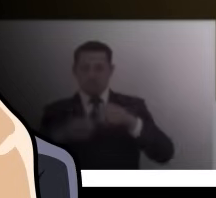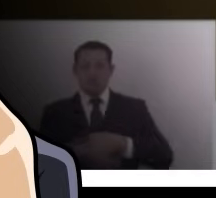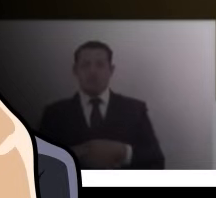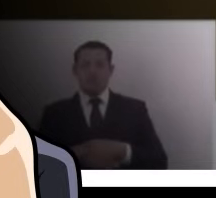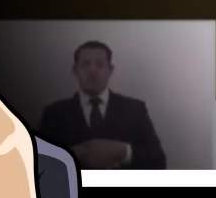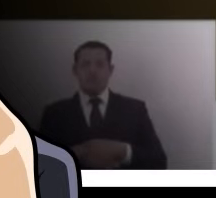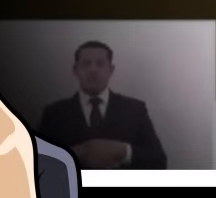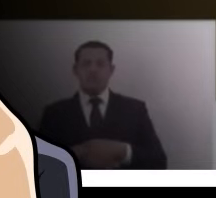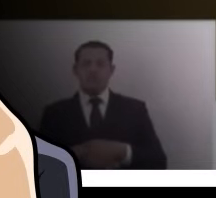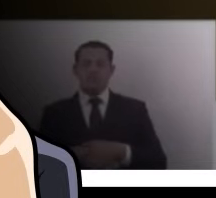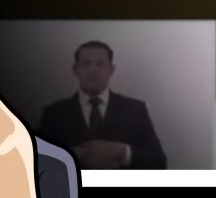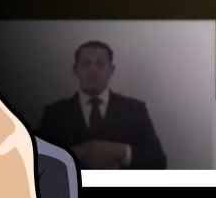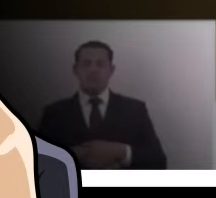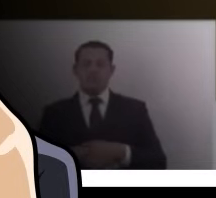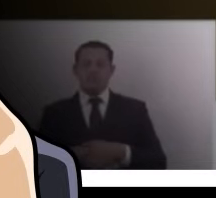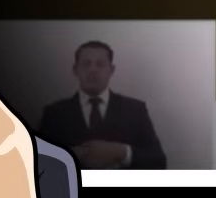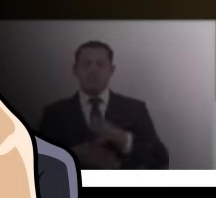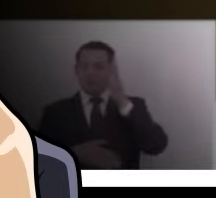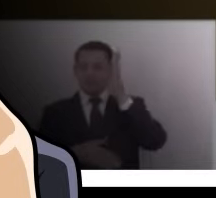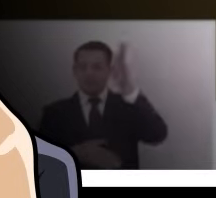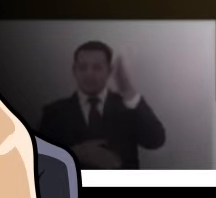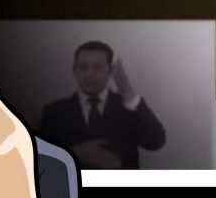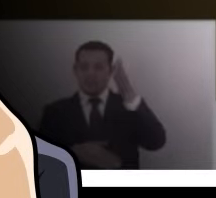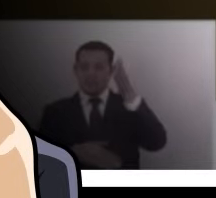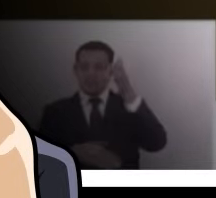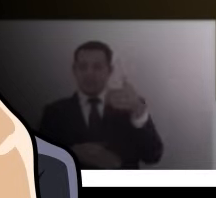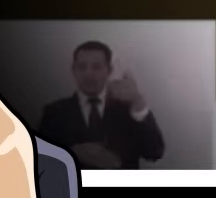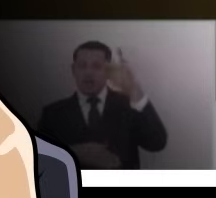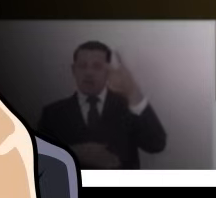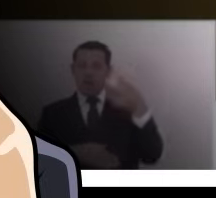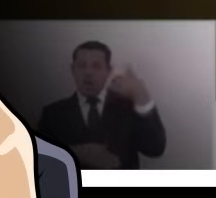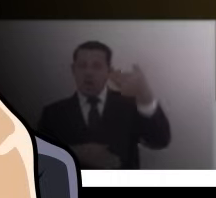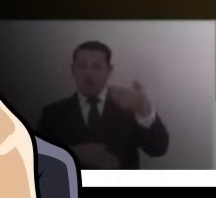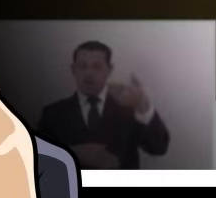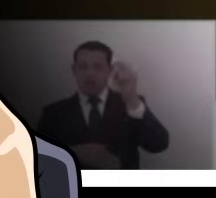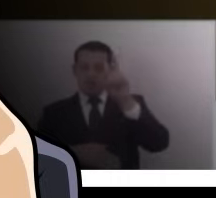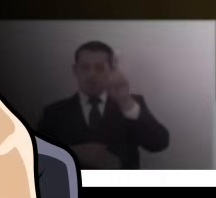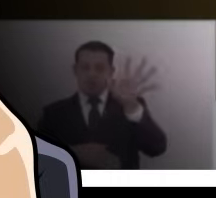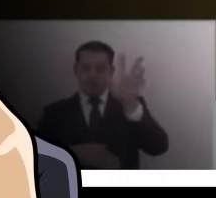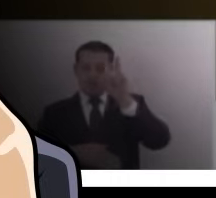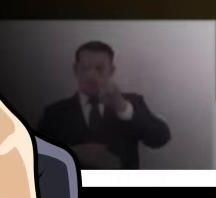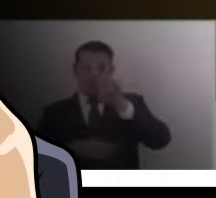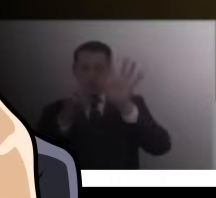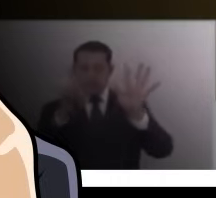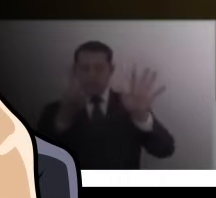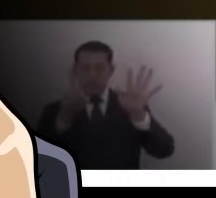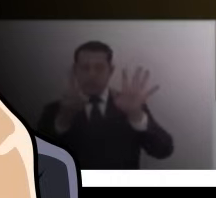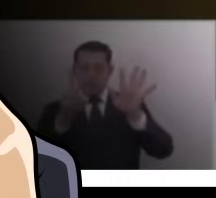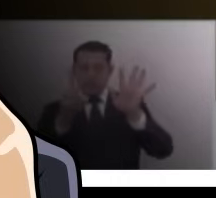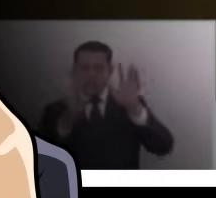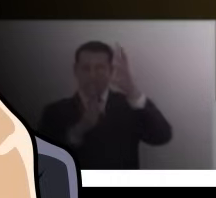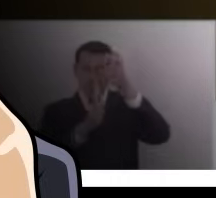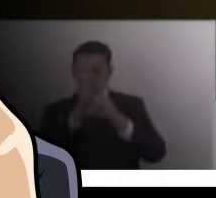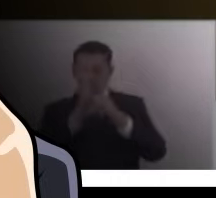dólares. Y dejamos proyectados para los siguientes 2 años, para el 25 y para el 26,